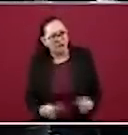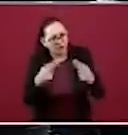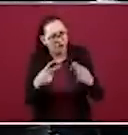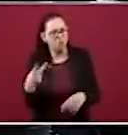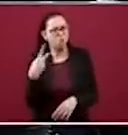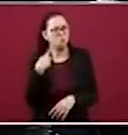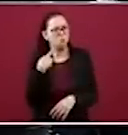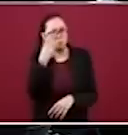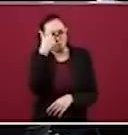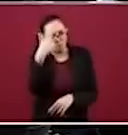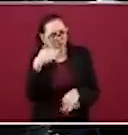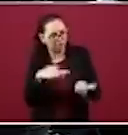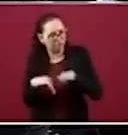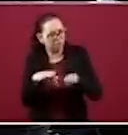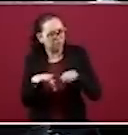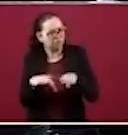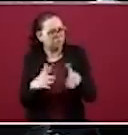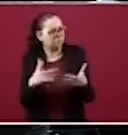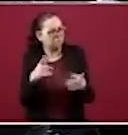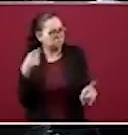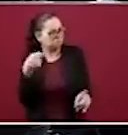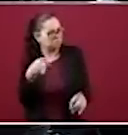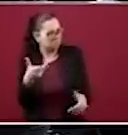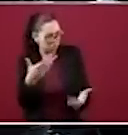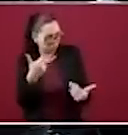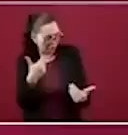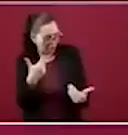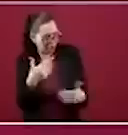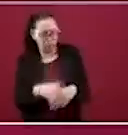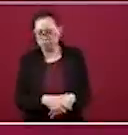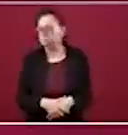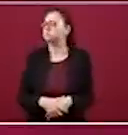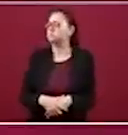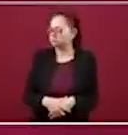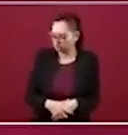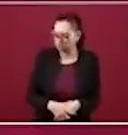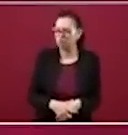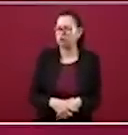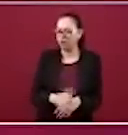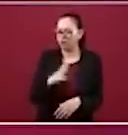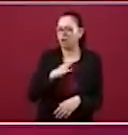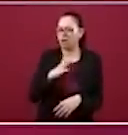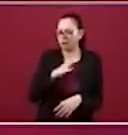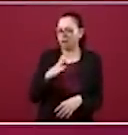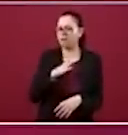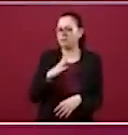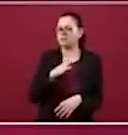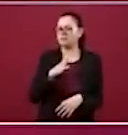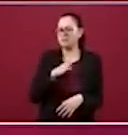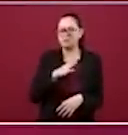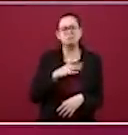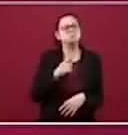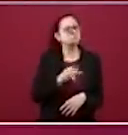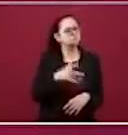de emprendedurismo. A eso también sí, va a haber. Sí hay, y existe muy buena